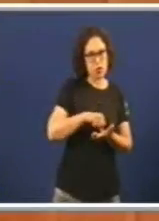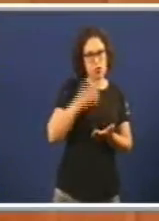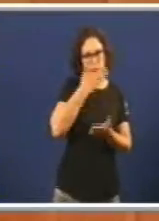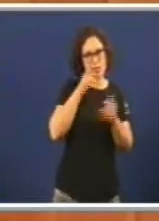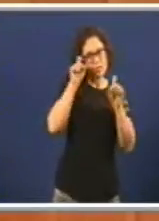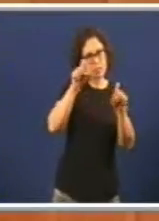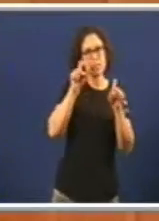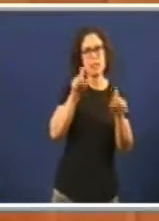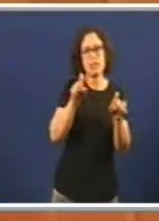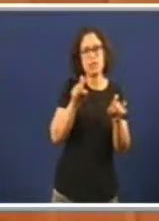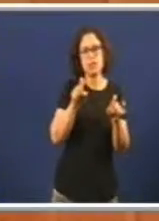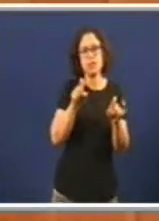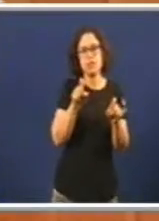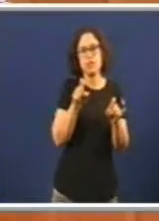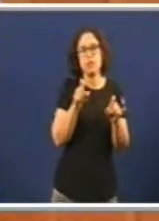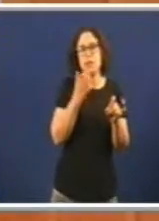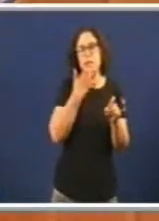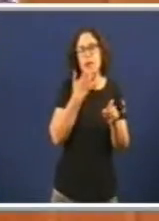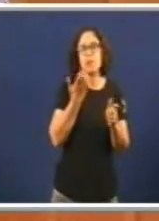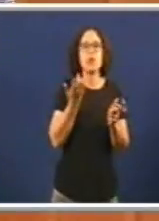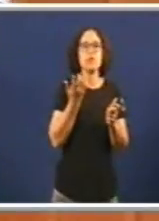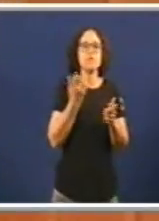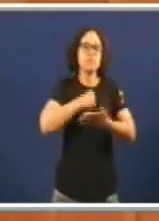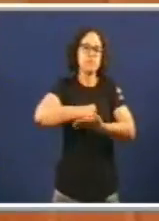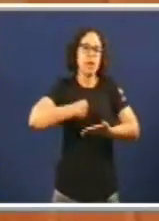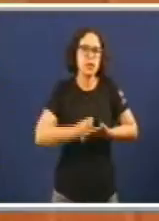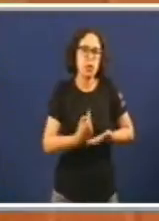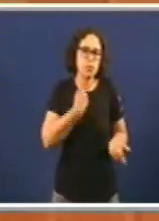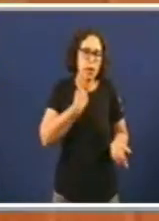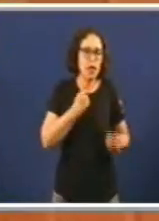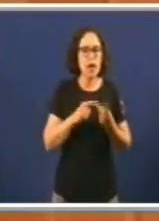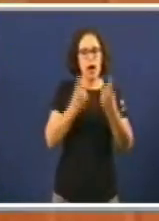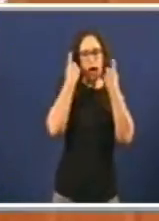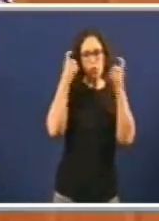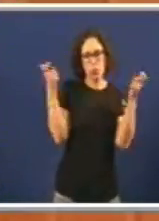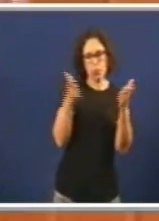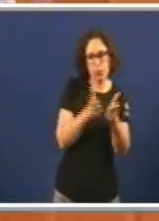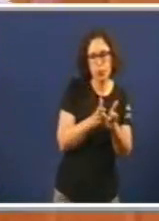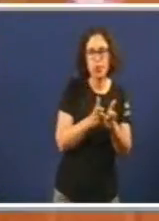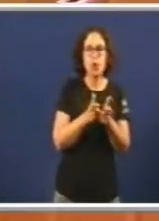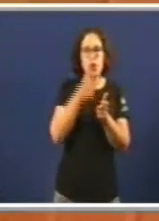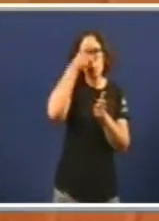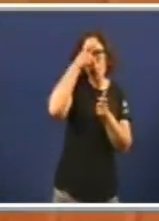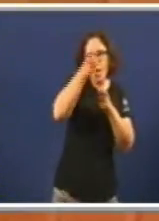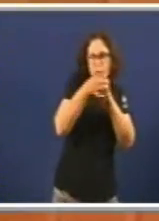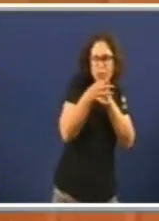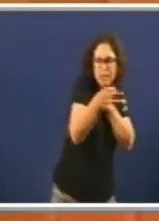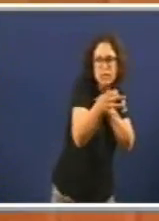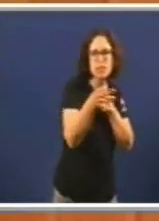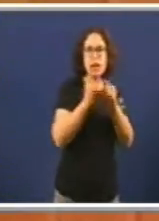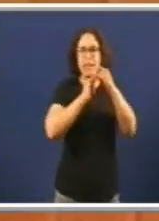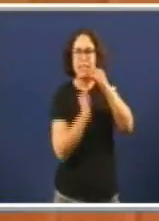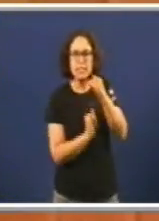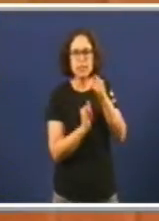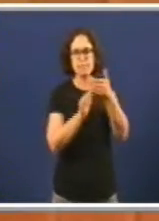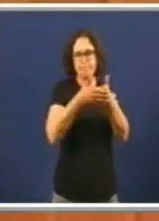ir, pois, xustificando pola perda da matrícula, pola escaseza de alumnado, porque son poucos, están illados pola crise, foron